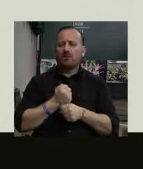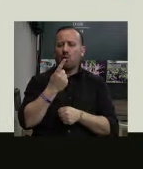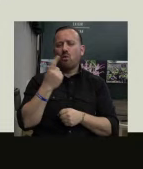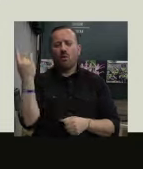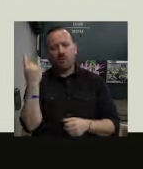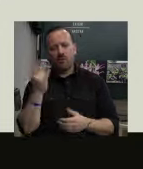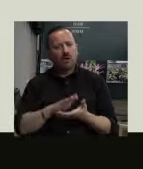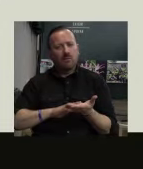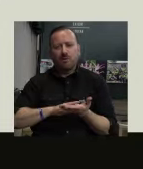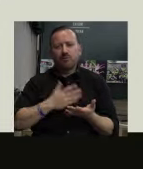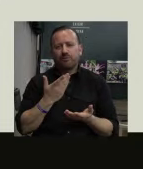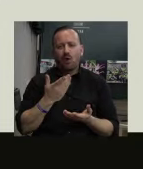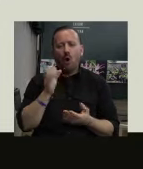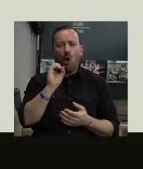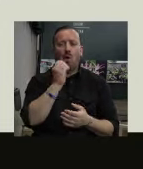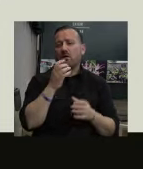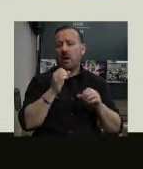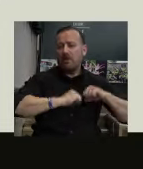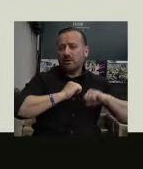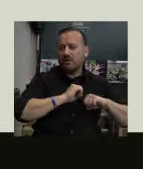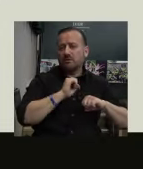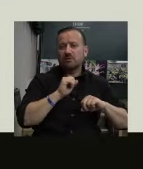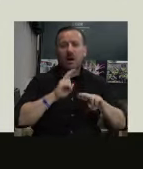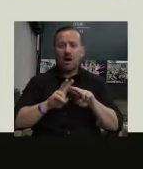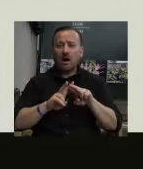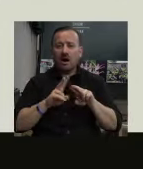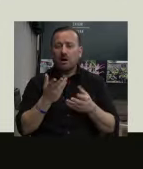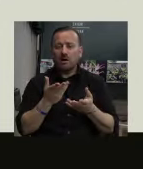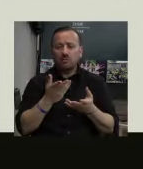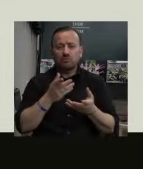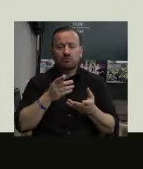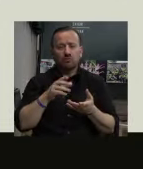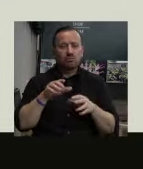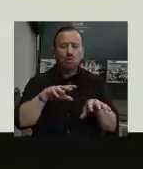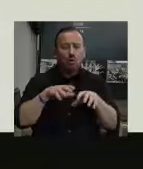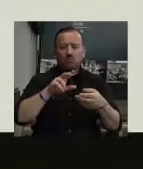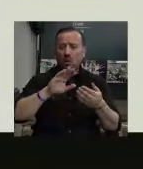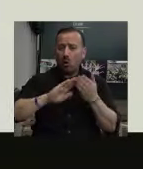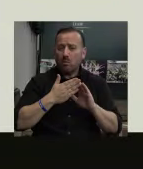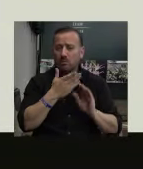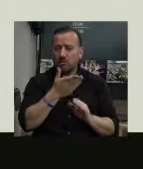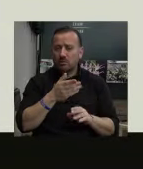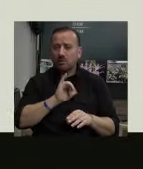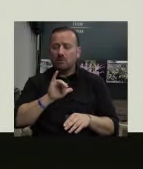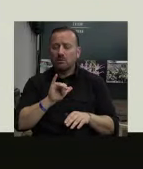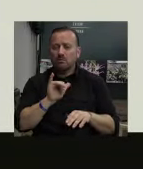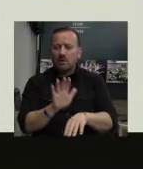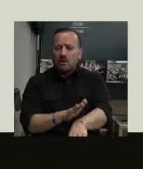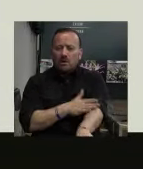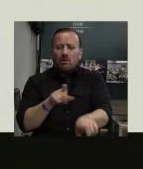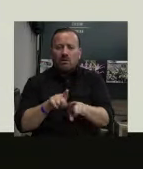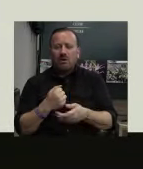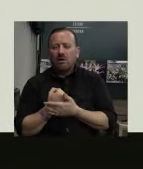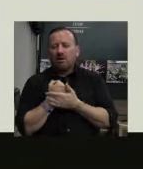universidad o de una empresa llega a hacer algo con la comunidad pues se va sentir solamente